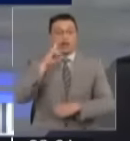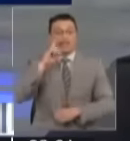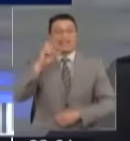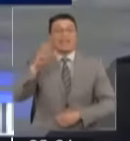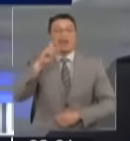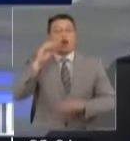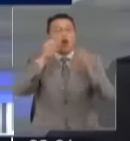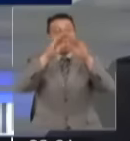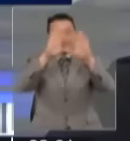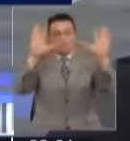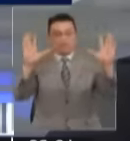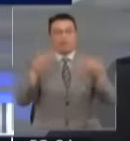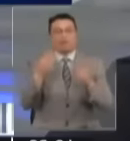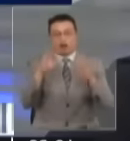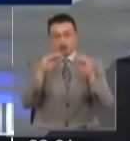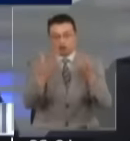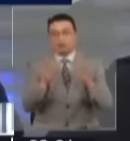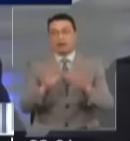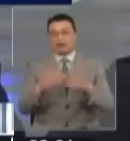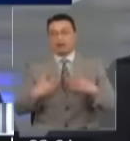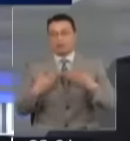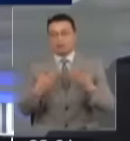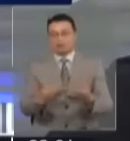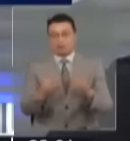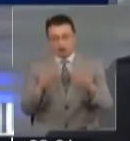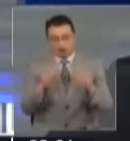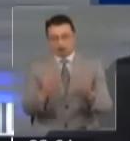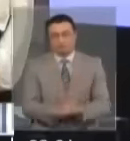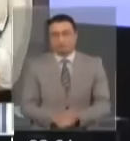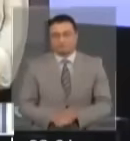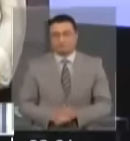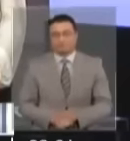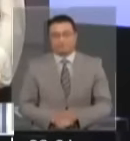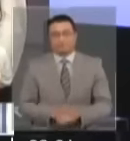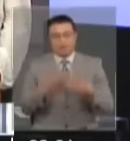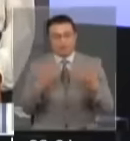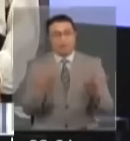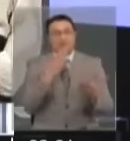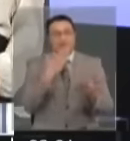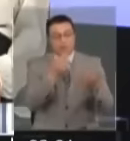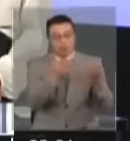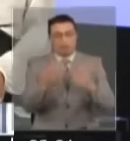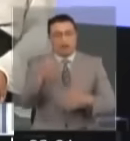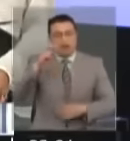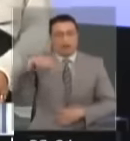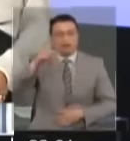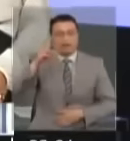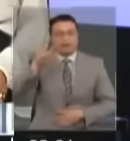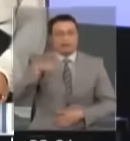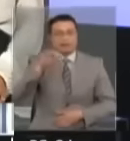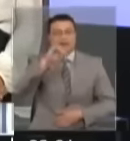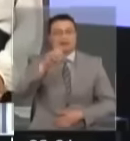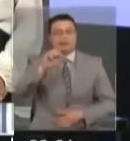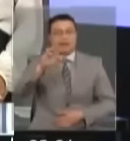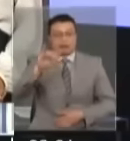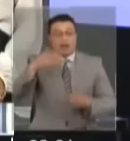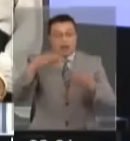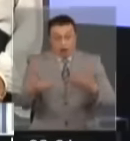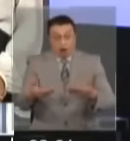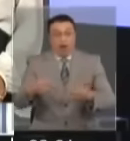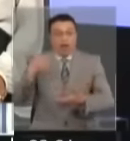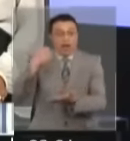Gracias por acompañarnos. Buenas noches. Gracias a ustedes por la invitación. Muy buenas noches. Le damos la bienvenida también a Andrés Sari, quien es el actual